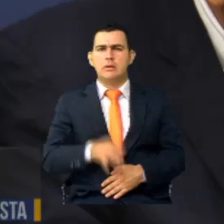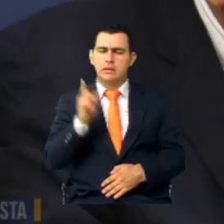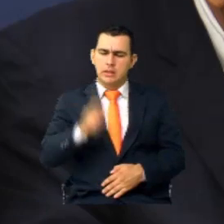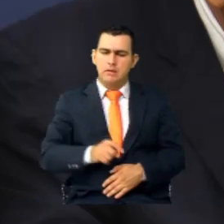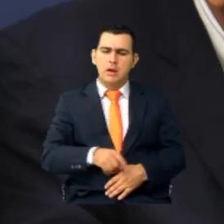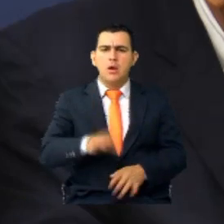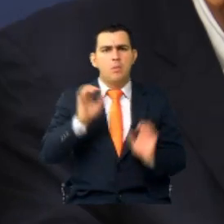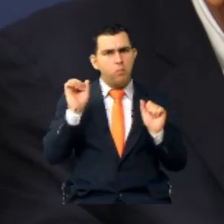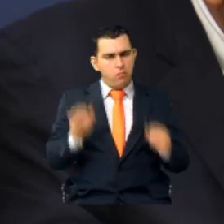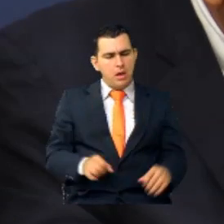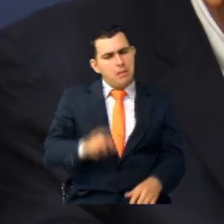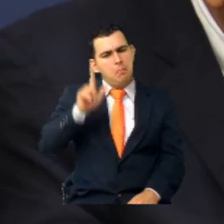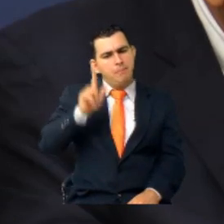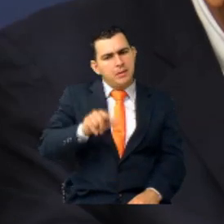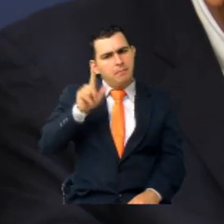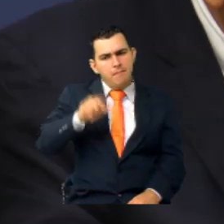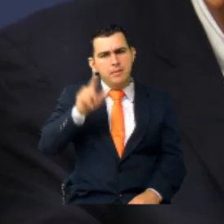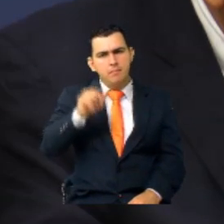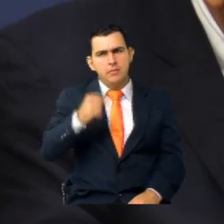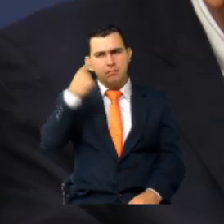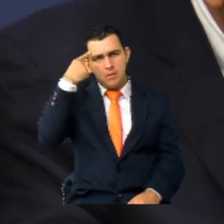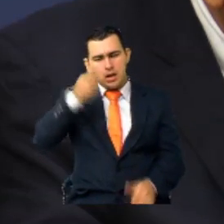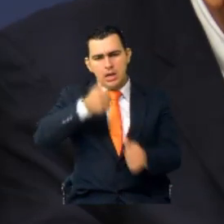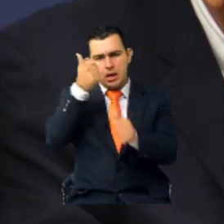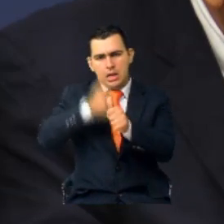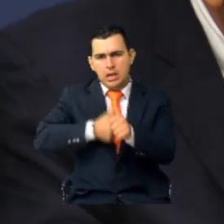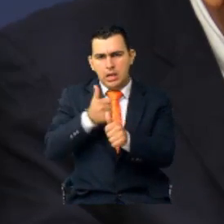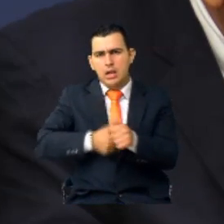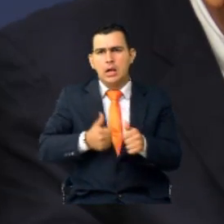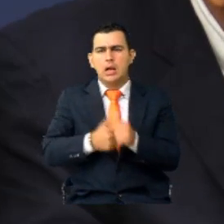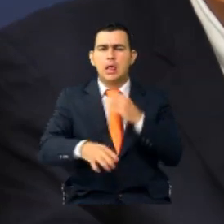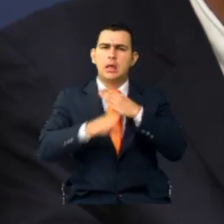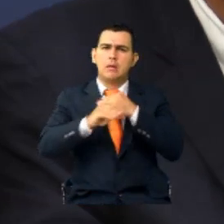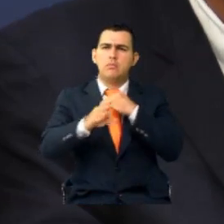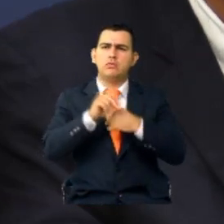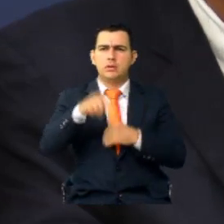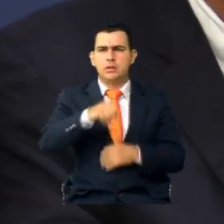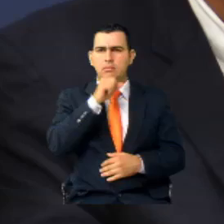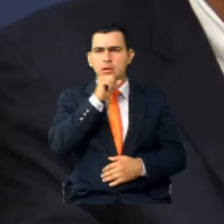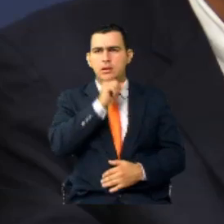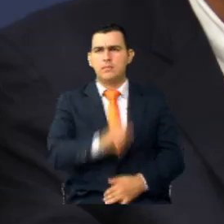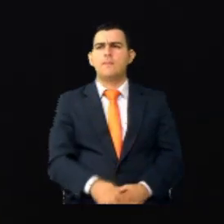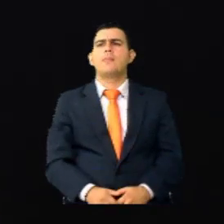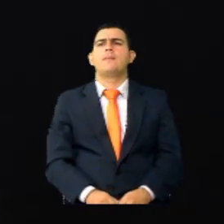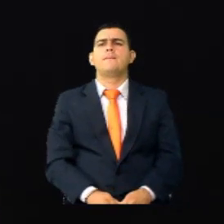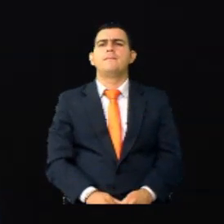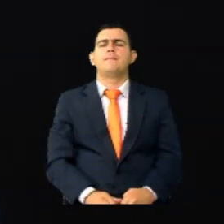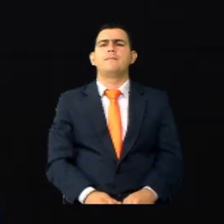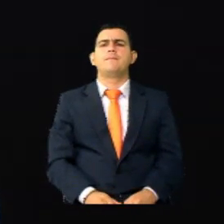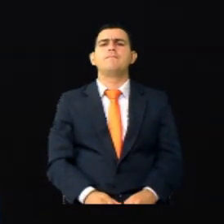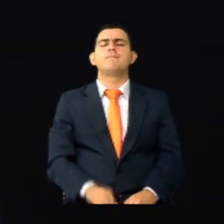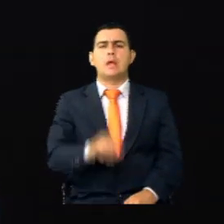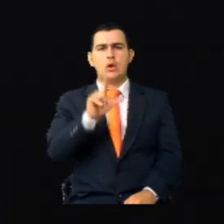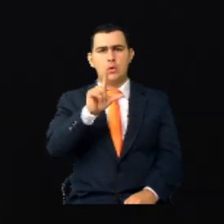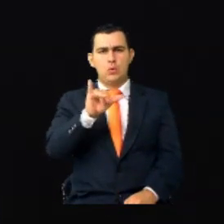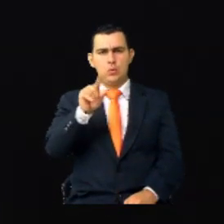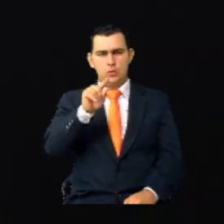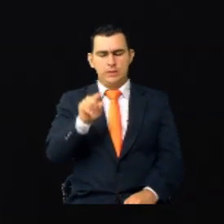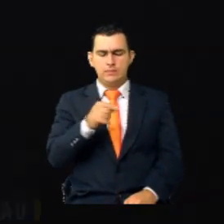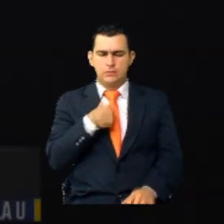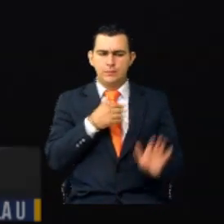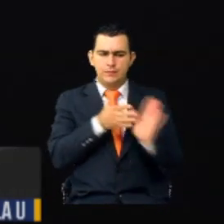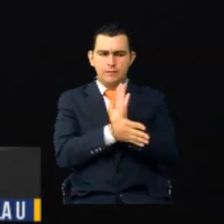colocar, lo que usted plantea, esos huelleros en cada uno de los buses o busetes de la ciudad de Barranca Bermeja? Luis Alberto,